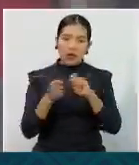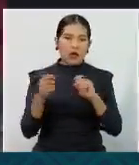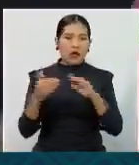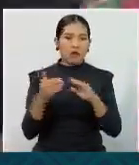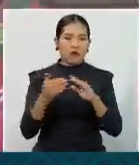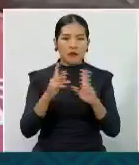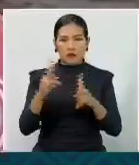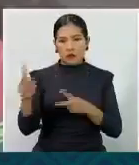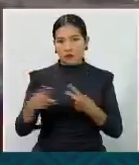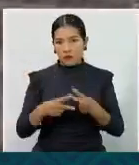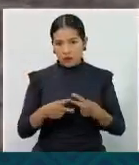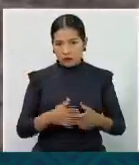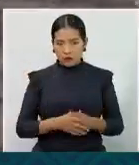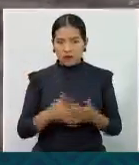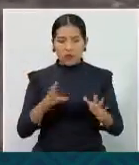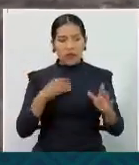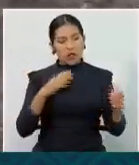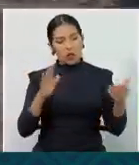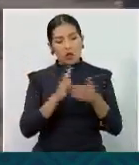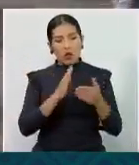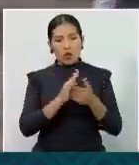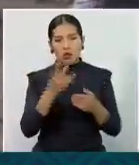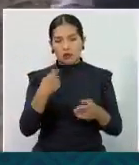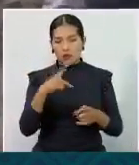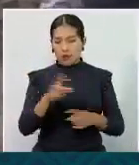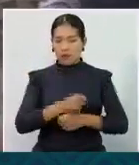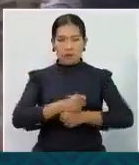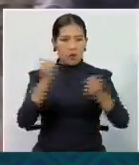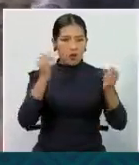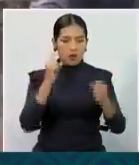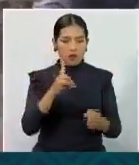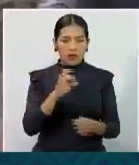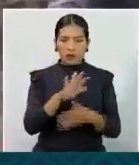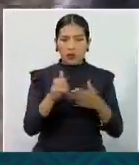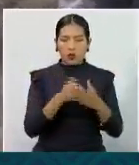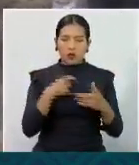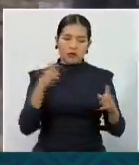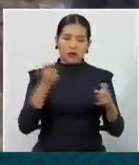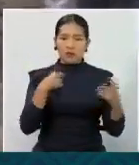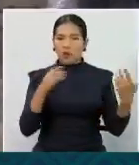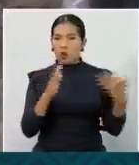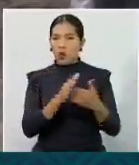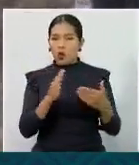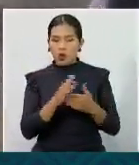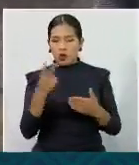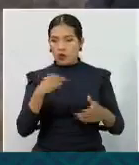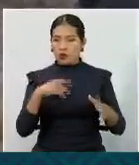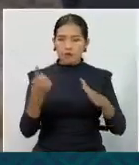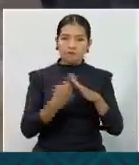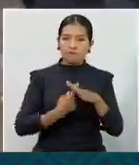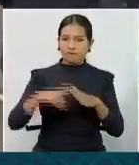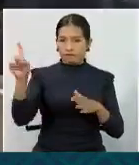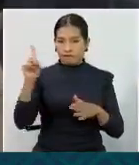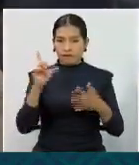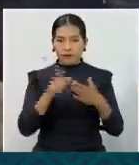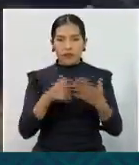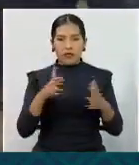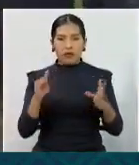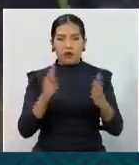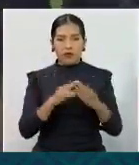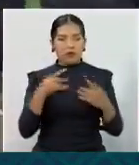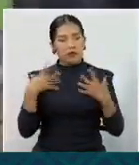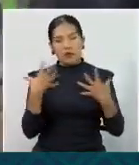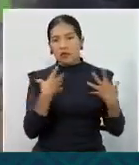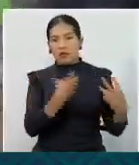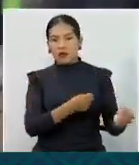Un gas con dinamita nos ha hecho corretear con coraguas y nosotros nos hemos escapado y como rehenes nos ha agarrado